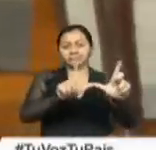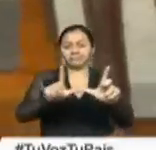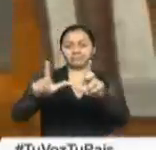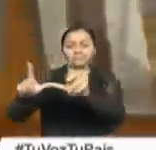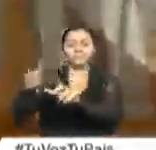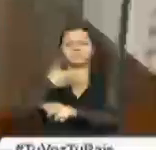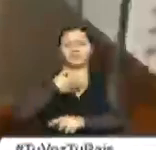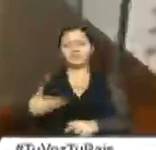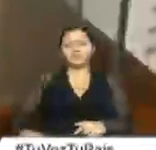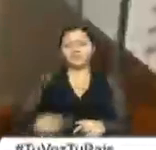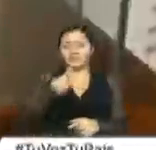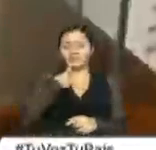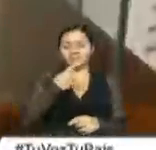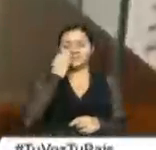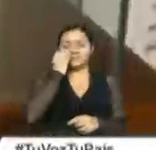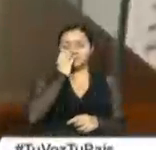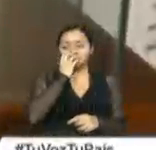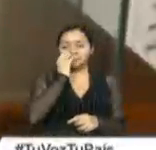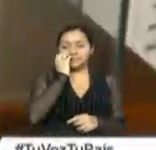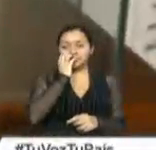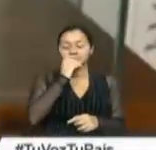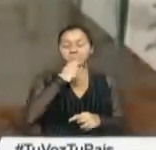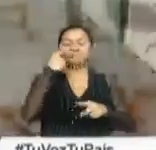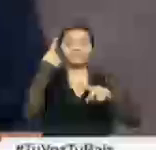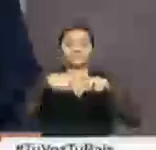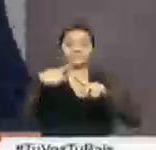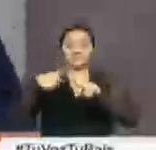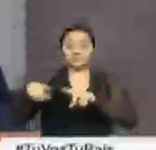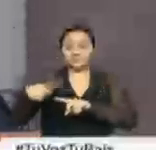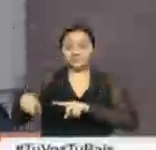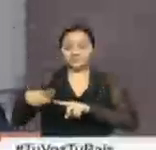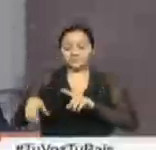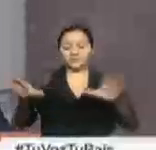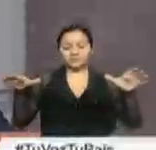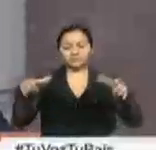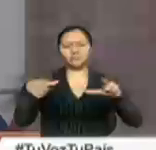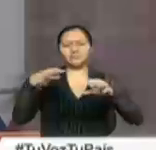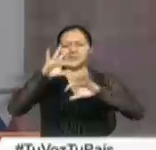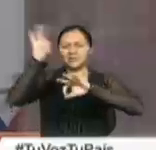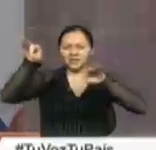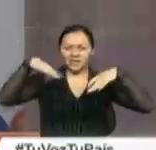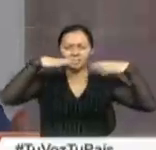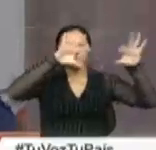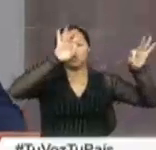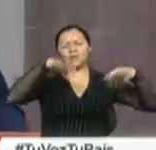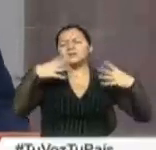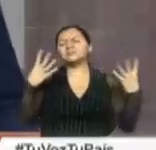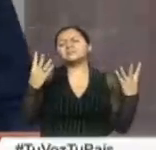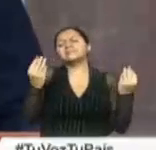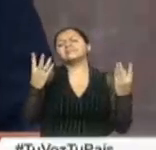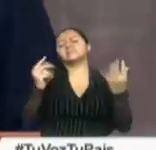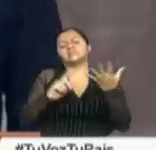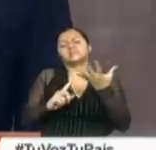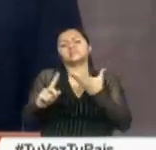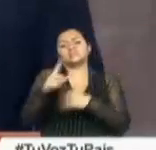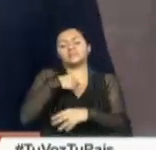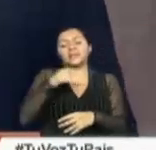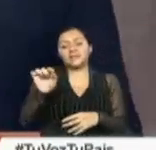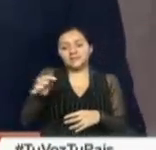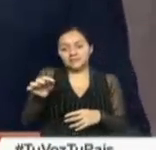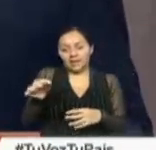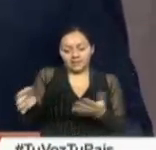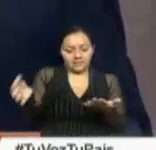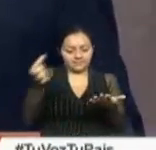mención el jefe de Estado. La diversidad de regalos recibidos es muy amplia. Hay llaves de